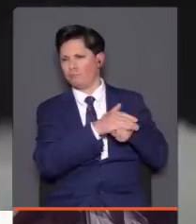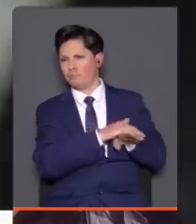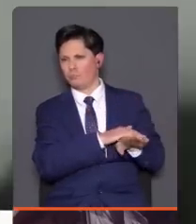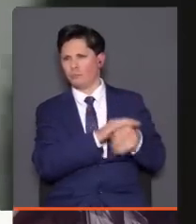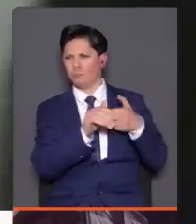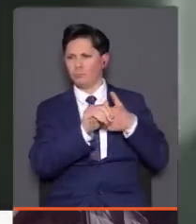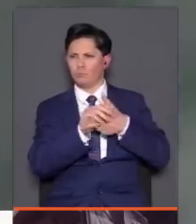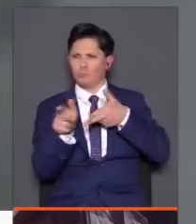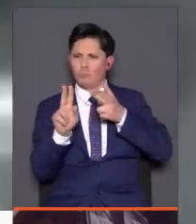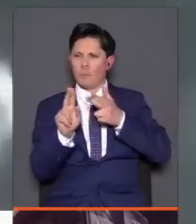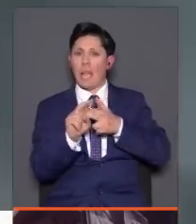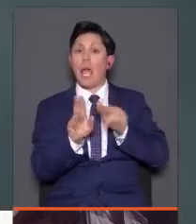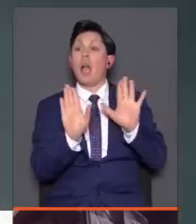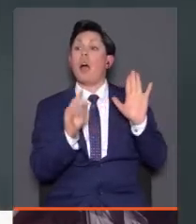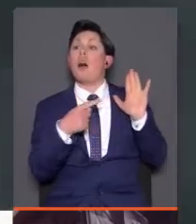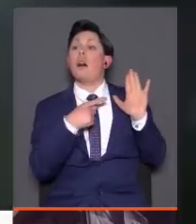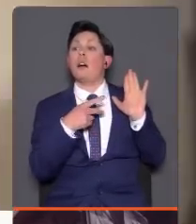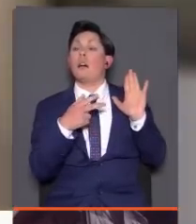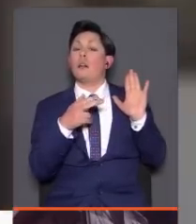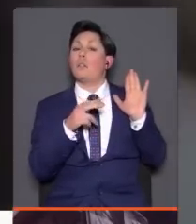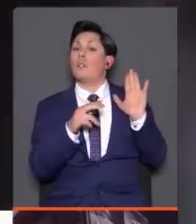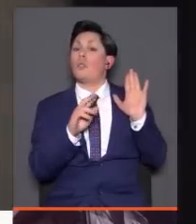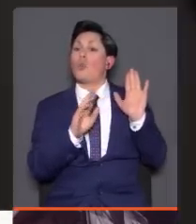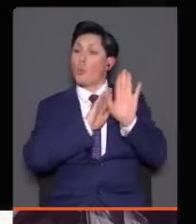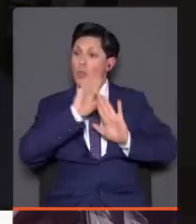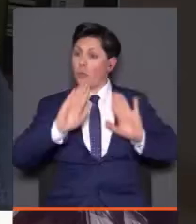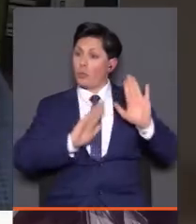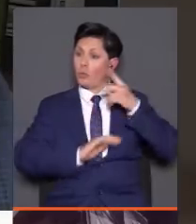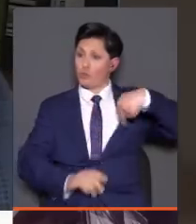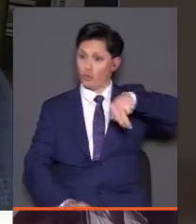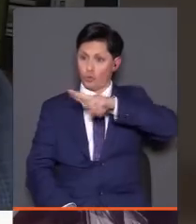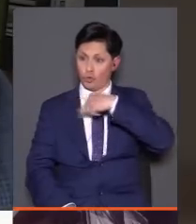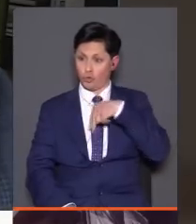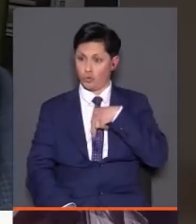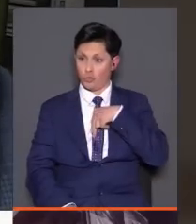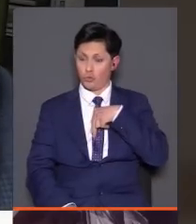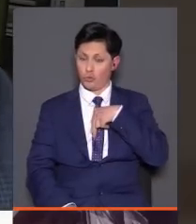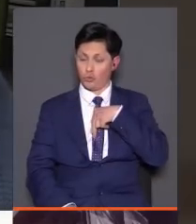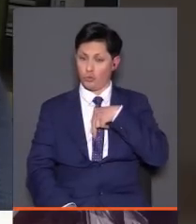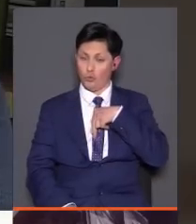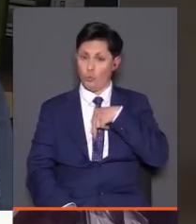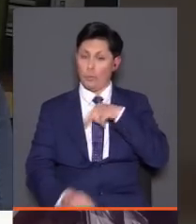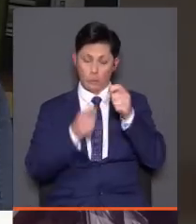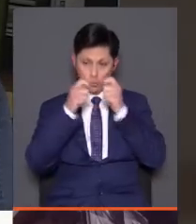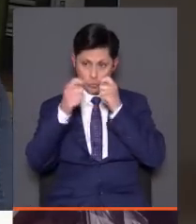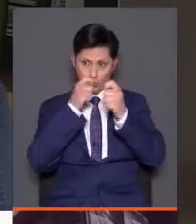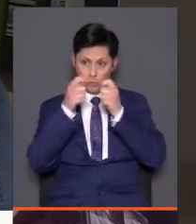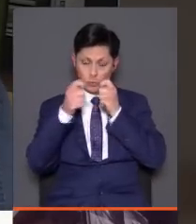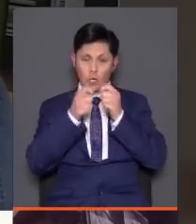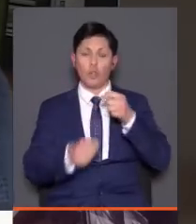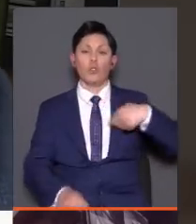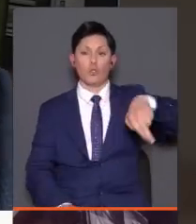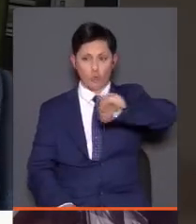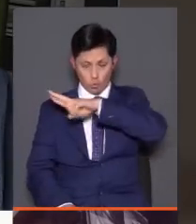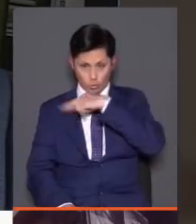y advertir sobre la violencia de la que son capaces. Ese día en particular hicimos procedimientos